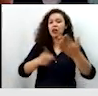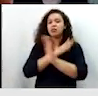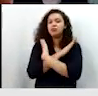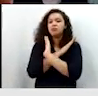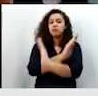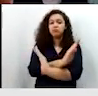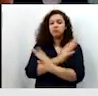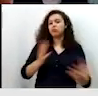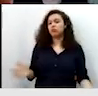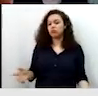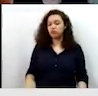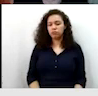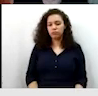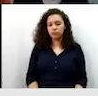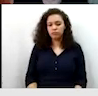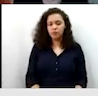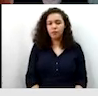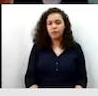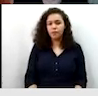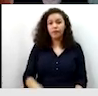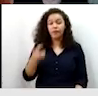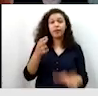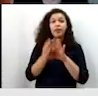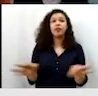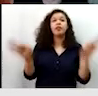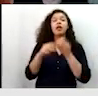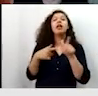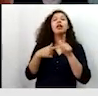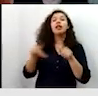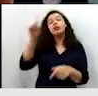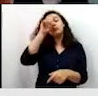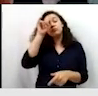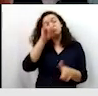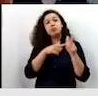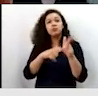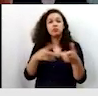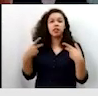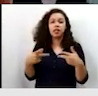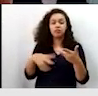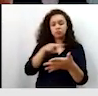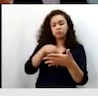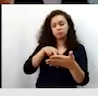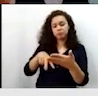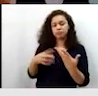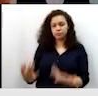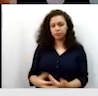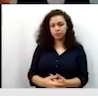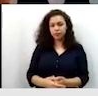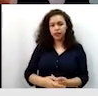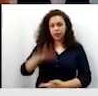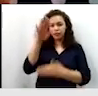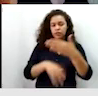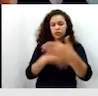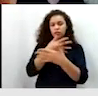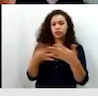pierde completamente. Algo que es importante siempre es seguir las recomendaciones del fabricante. Esta es una tablita de